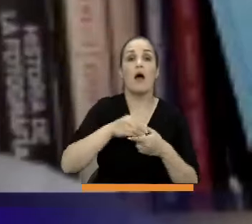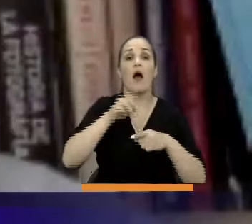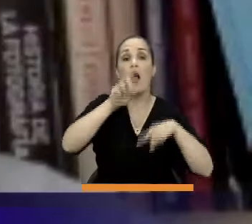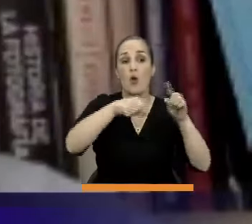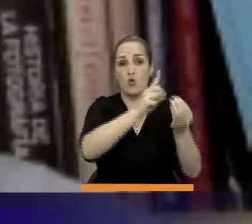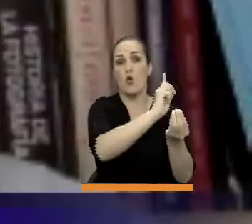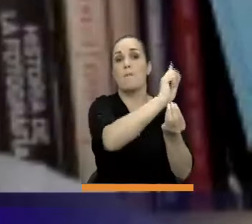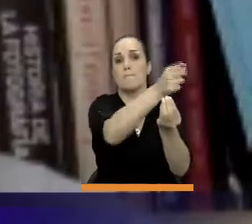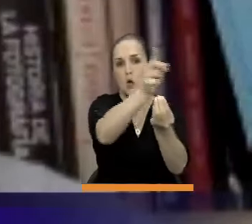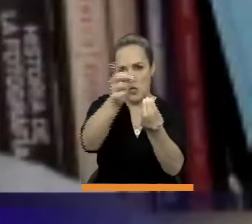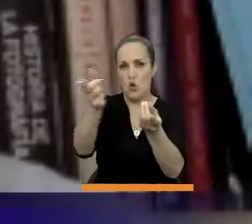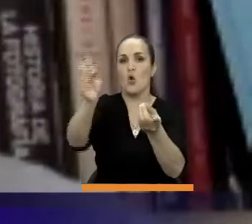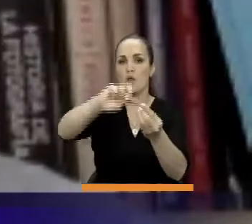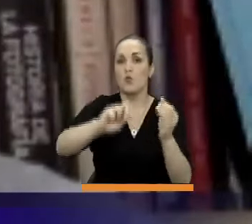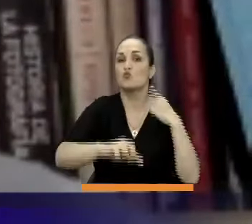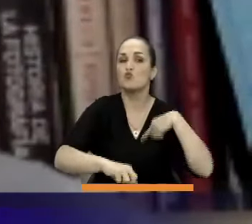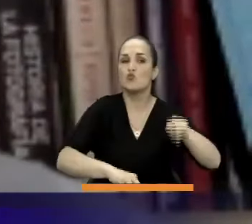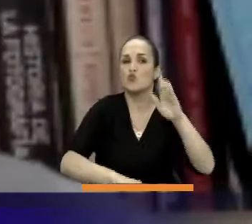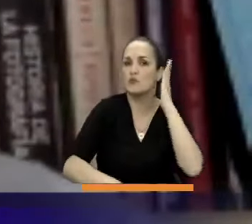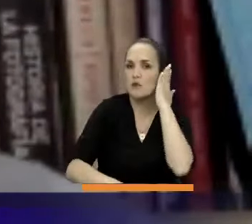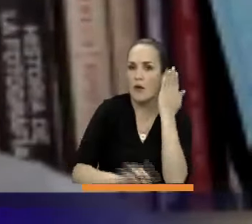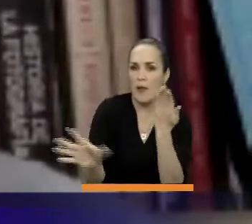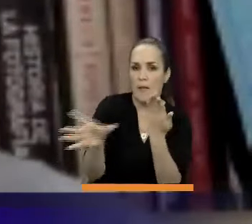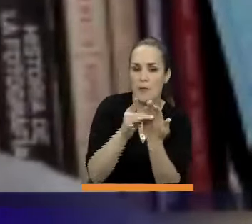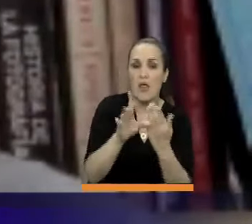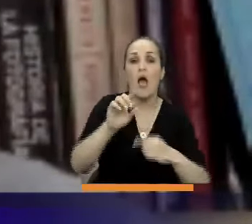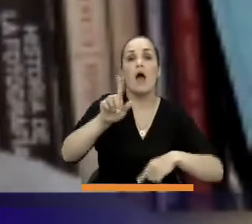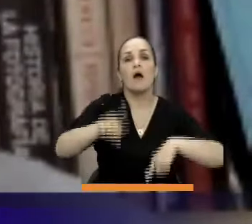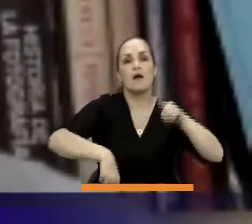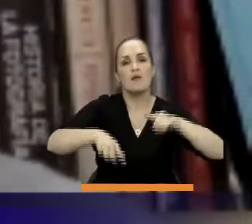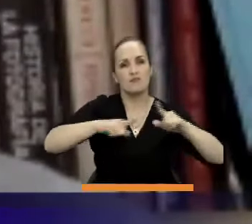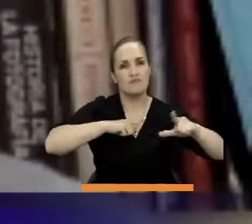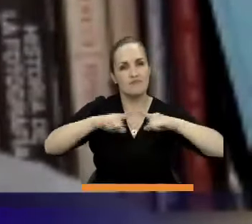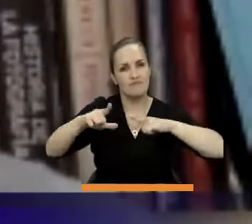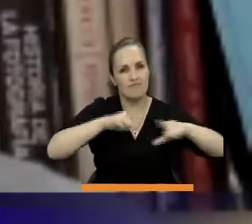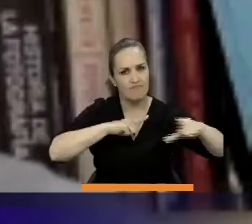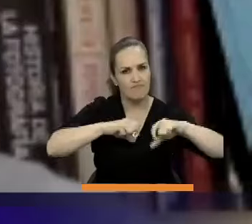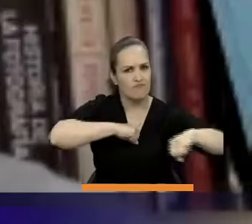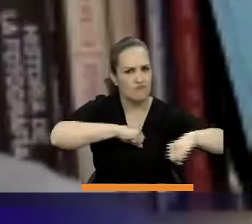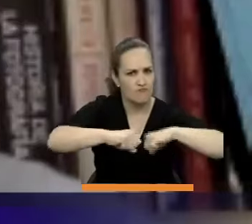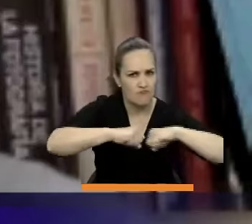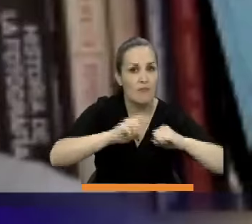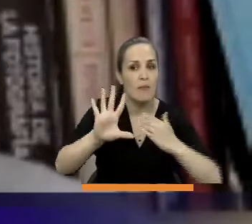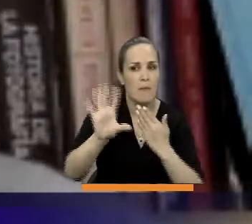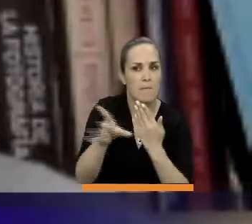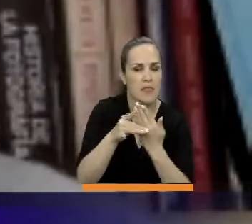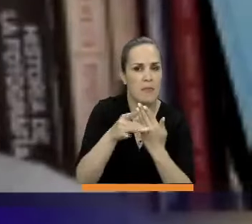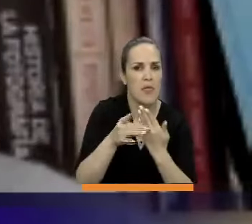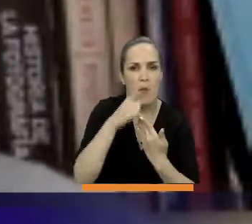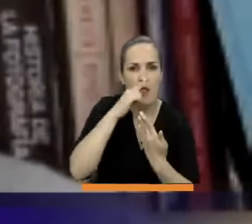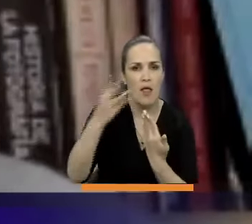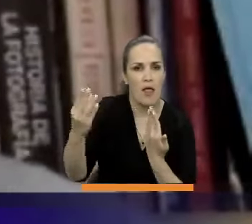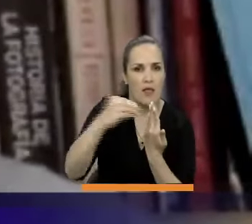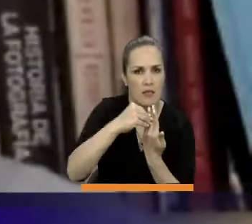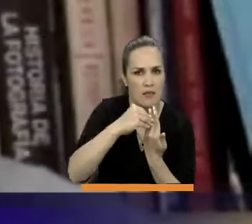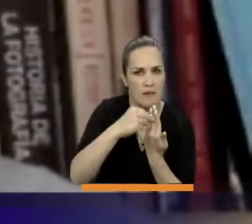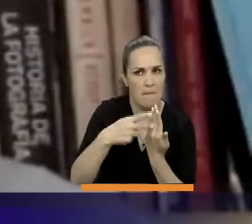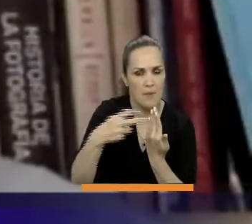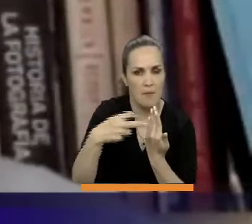políticos, sabemos de algunos activistas también, que probablemente habían sido intervenidos. Y también una